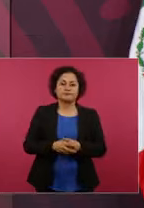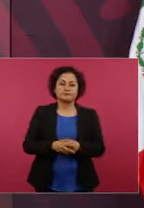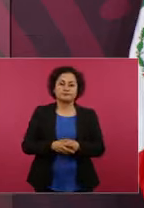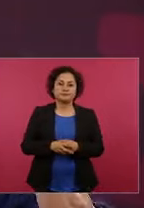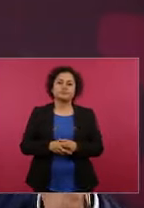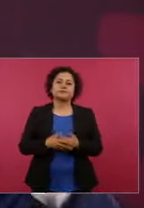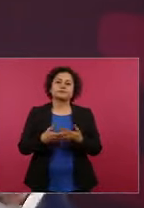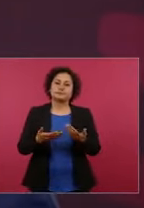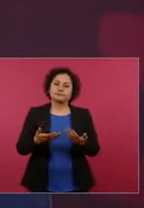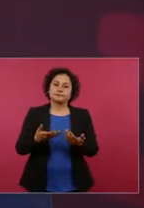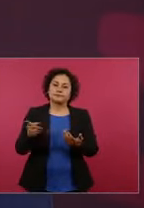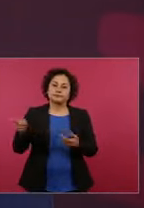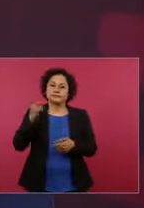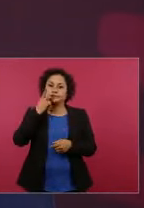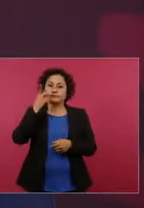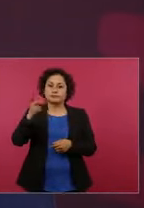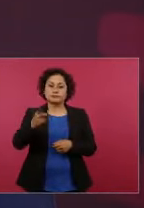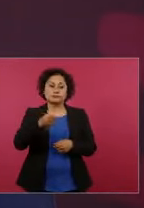Paras eso.